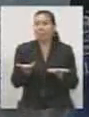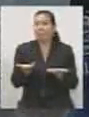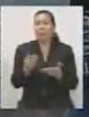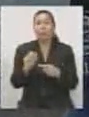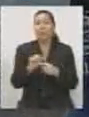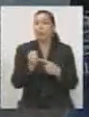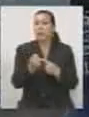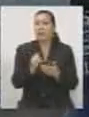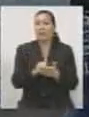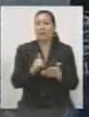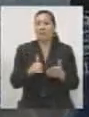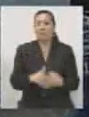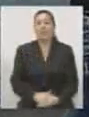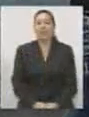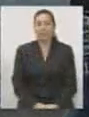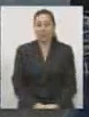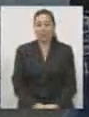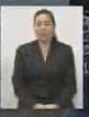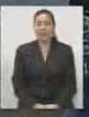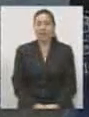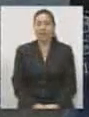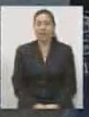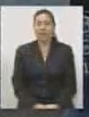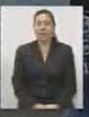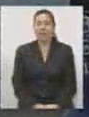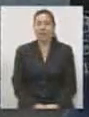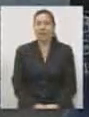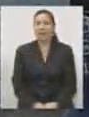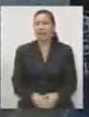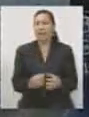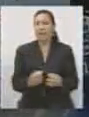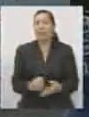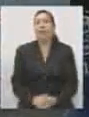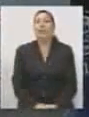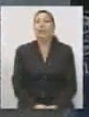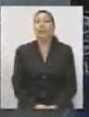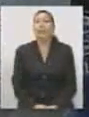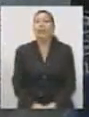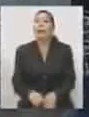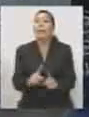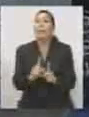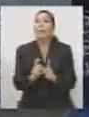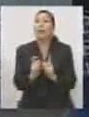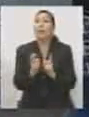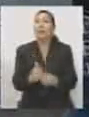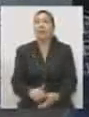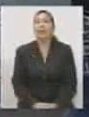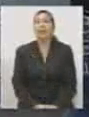una sociedad absolutamente inviable y caótica. Congresista, justamente en relación a la pregunta de mi colega,